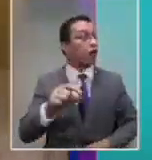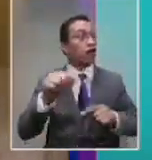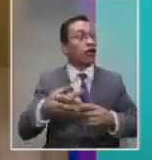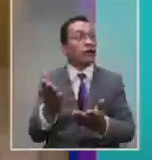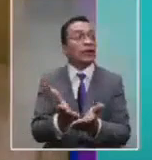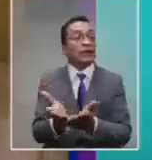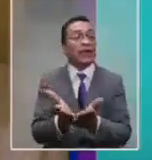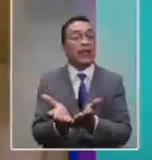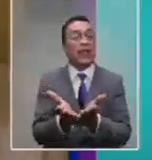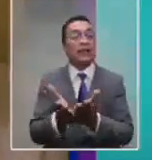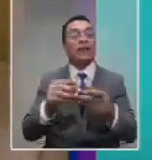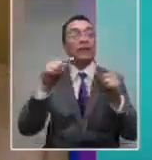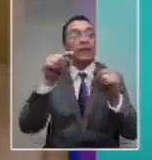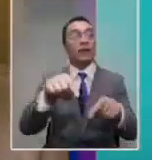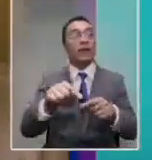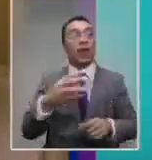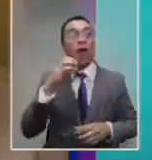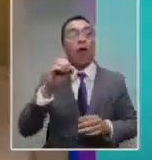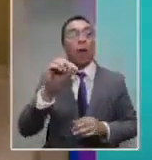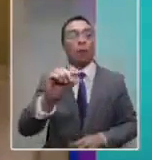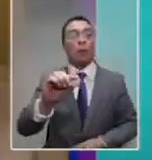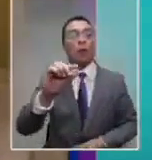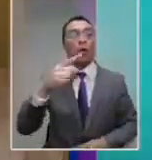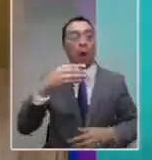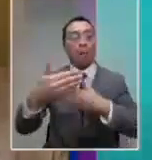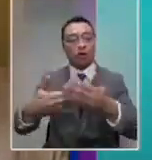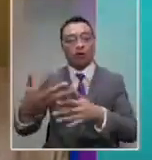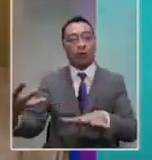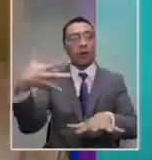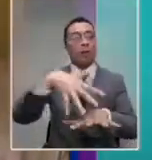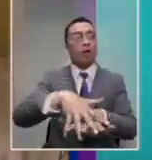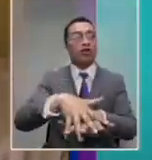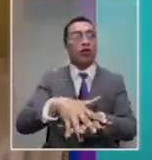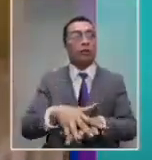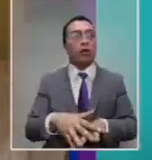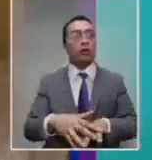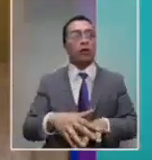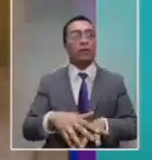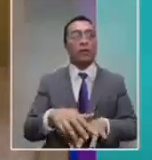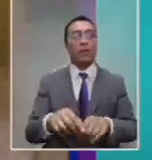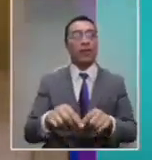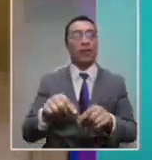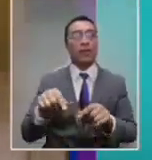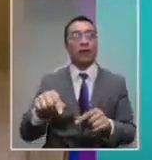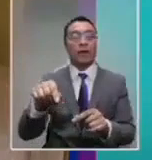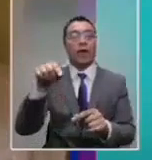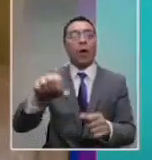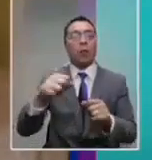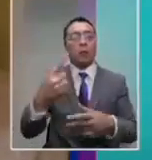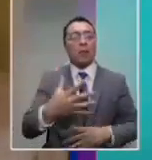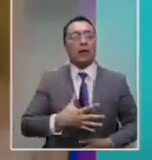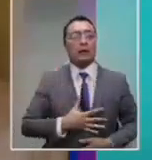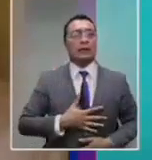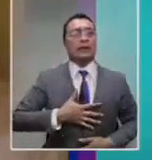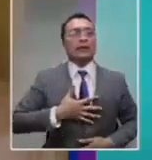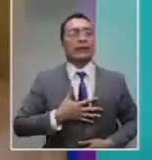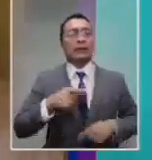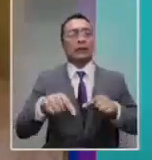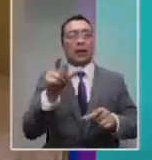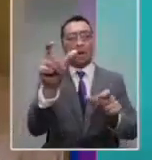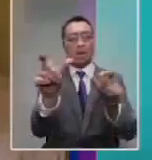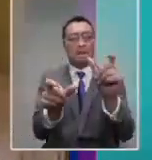en algunos servicios, tensiones. Eso es inherente e inevitable a los procesos migratorios. Y de ahí que estas percepciones que